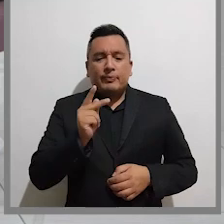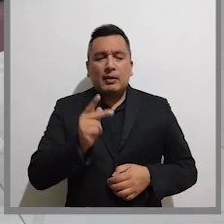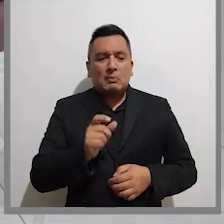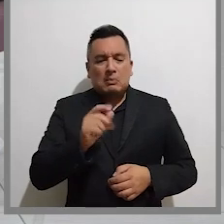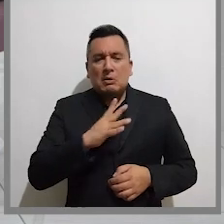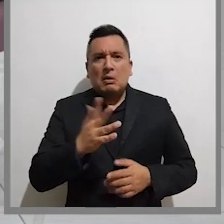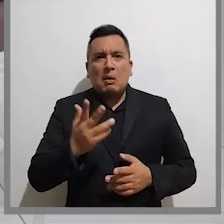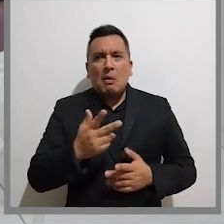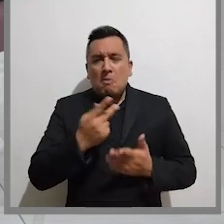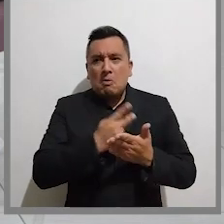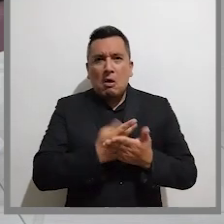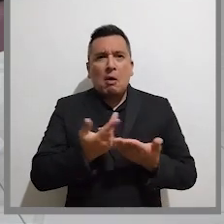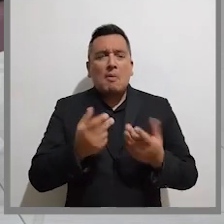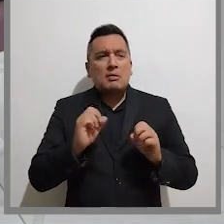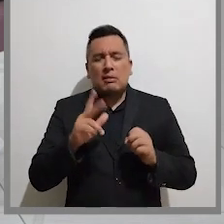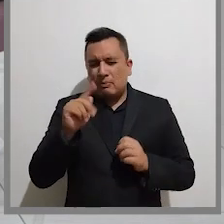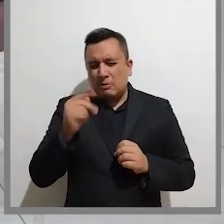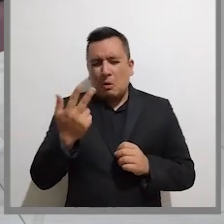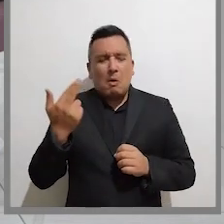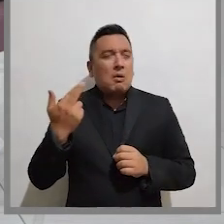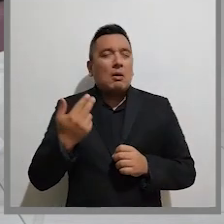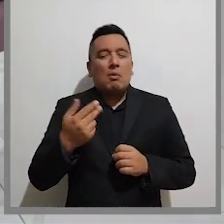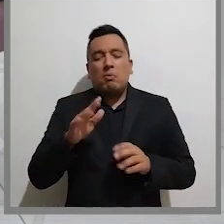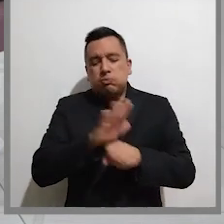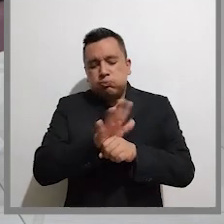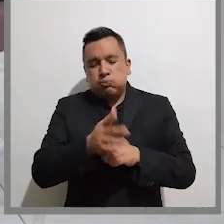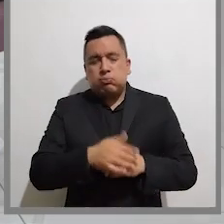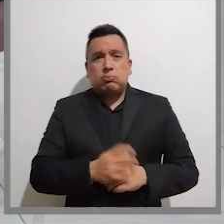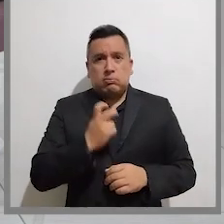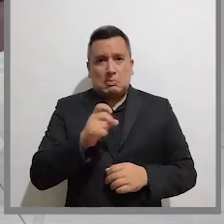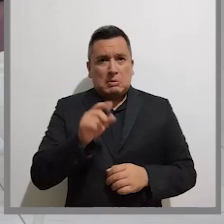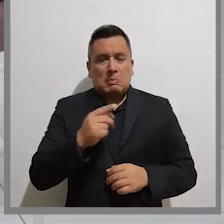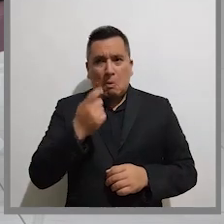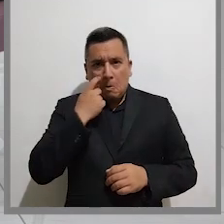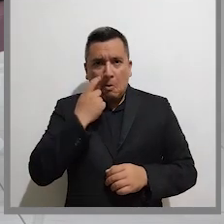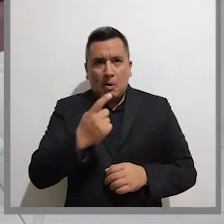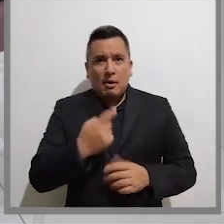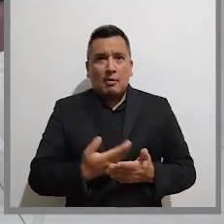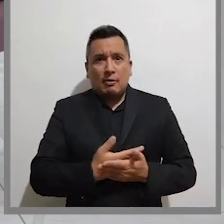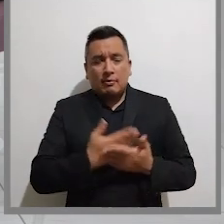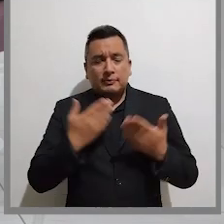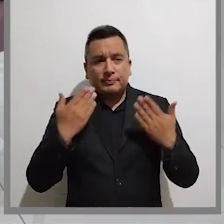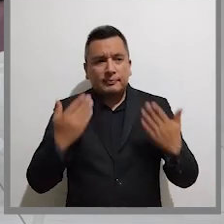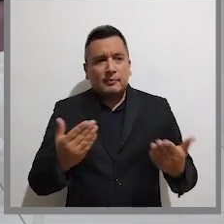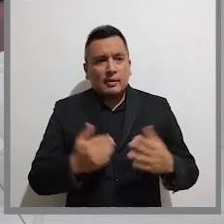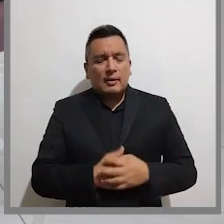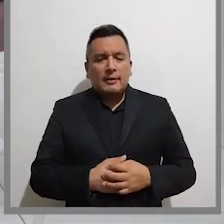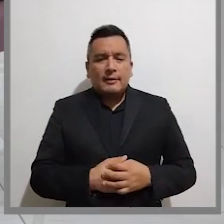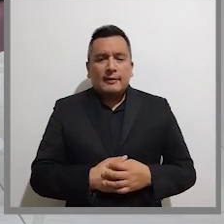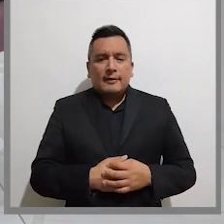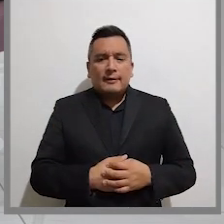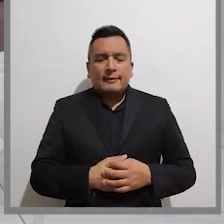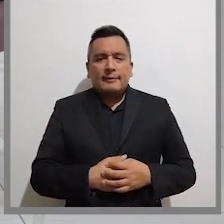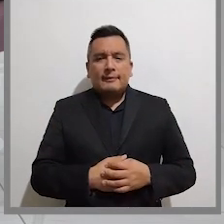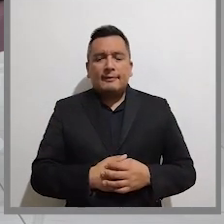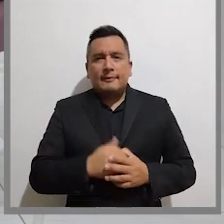también algunos programas, algunas series, algunas películas, ya también se está mostrando y se provocan